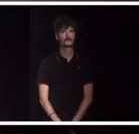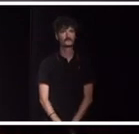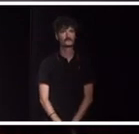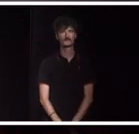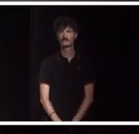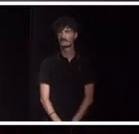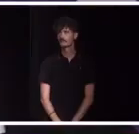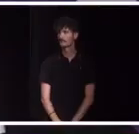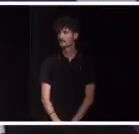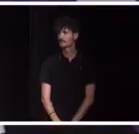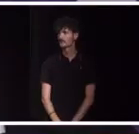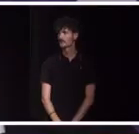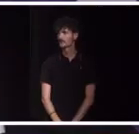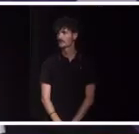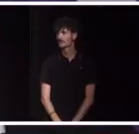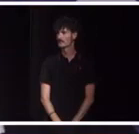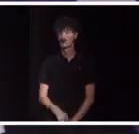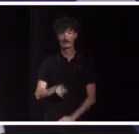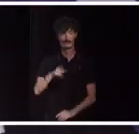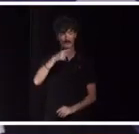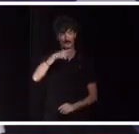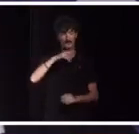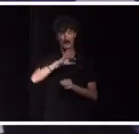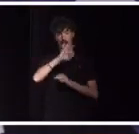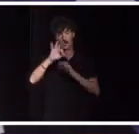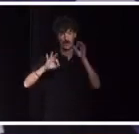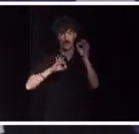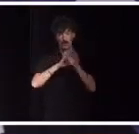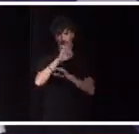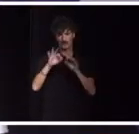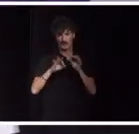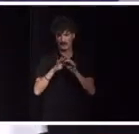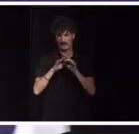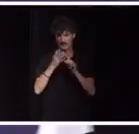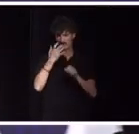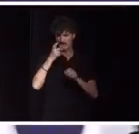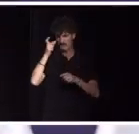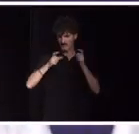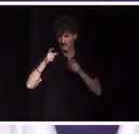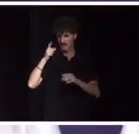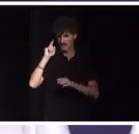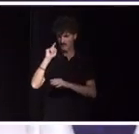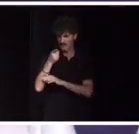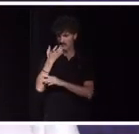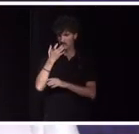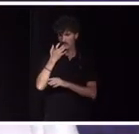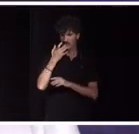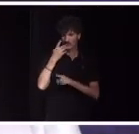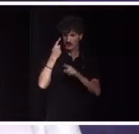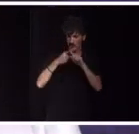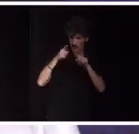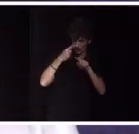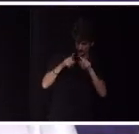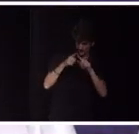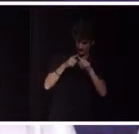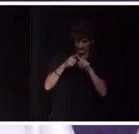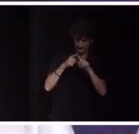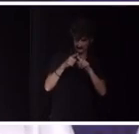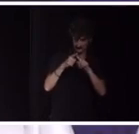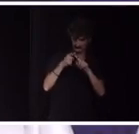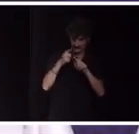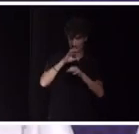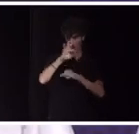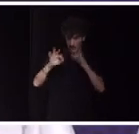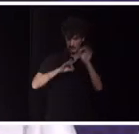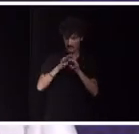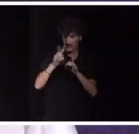Mirad, las organizaciones, no se milita en las organizaciones, se milita en las causas. Y hay que ver si las